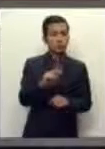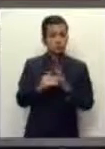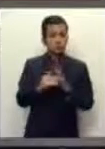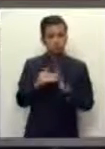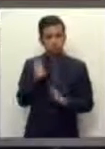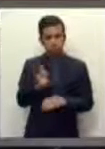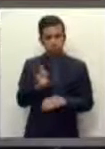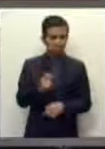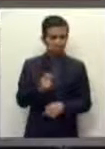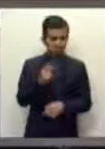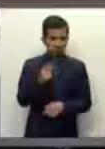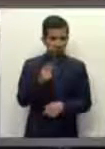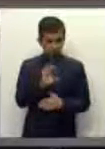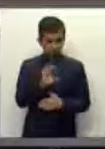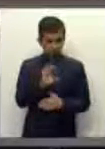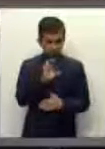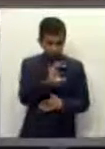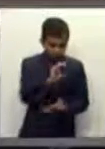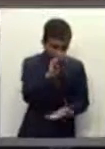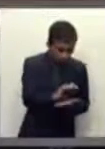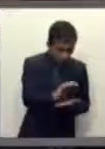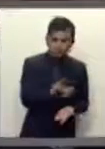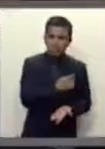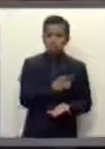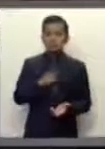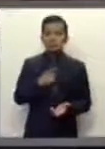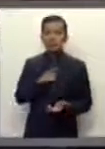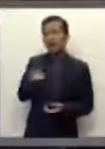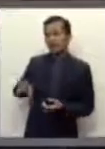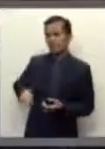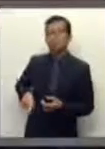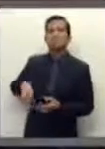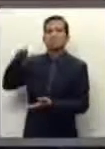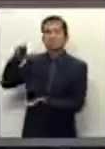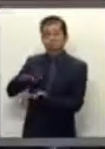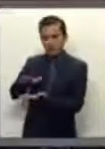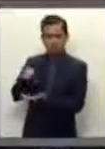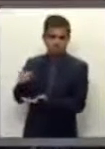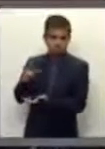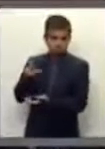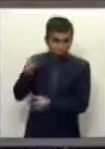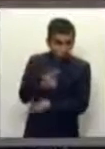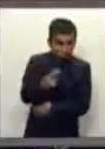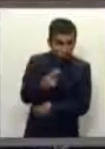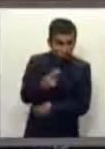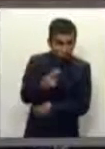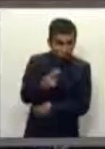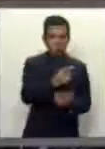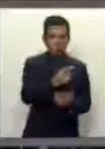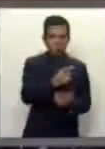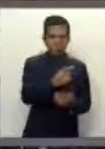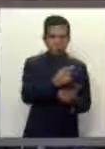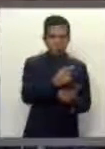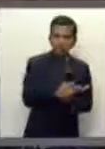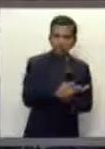La disminución de los recursos tiene que enfocarse en el gasto corriente no prioritario. Se deben afectar los